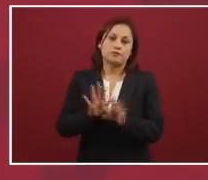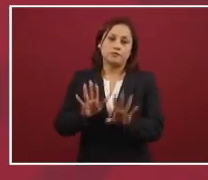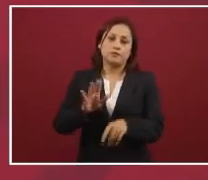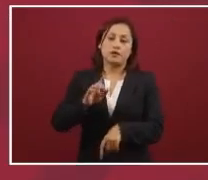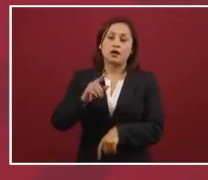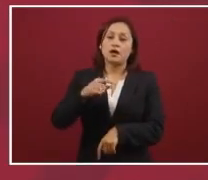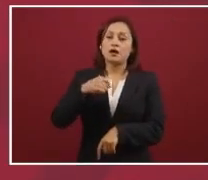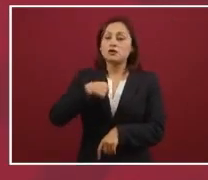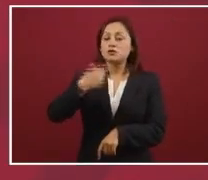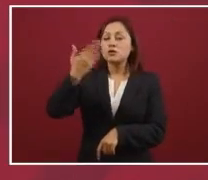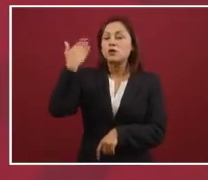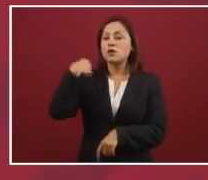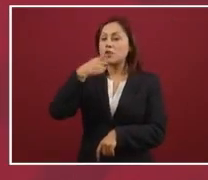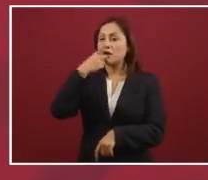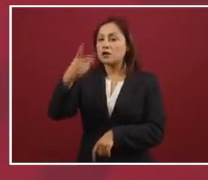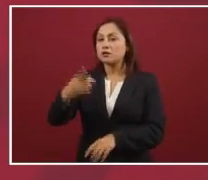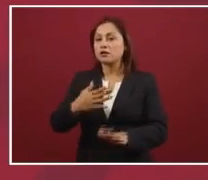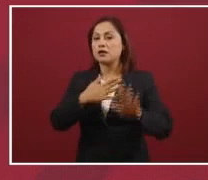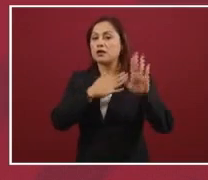impuestos